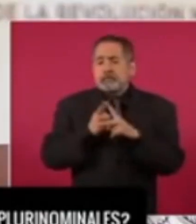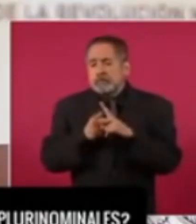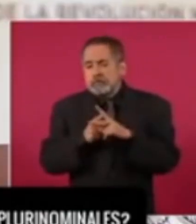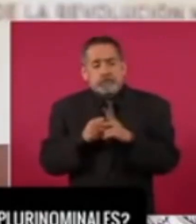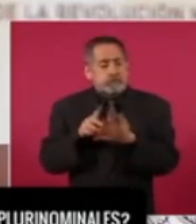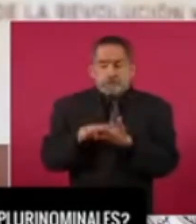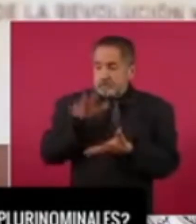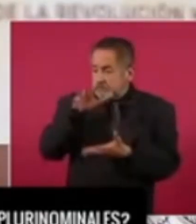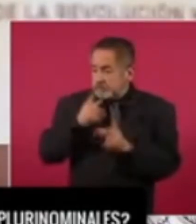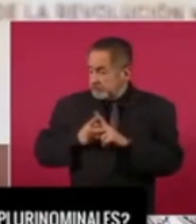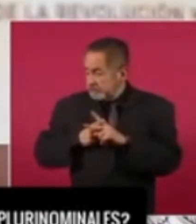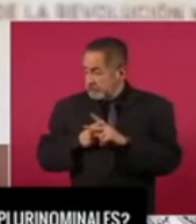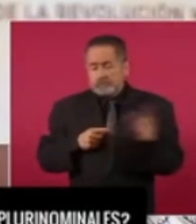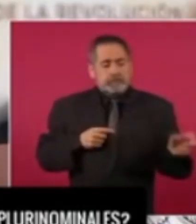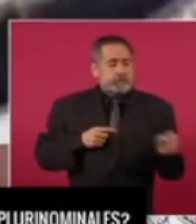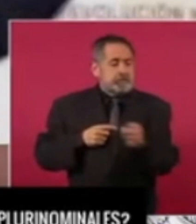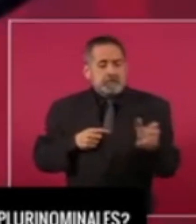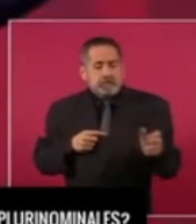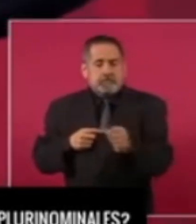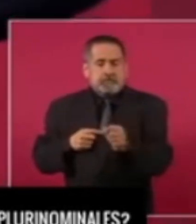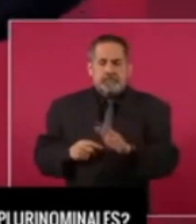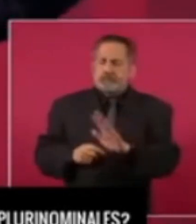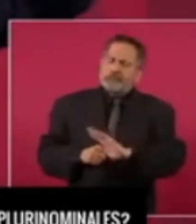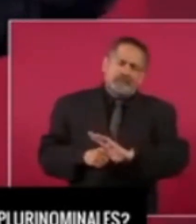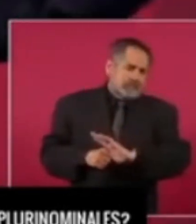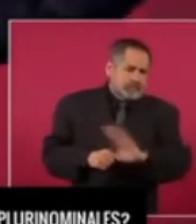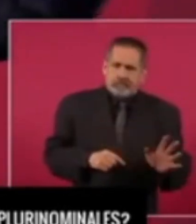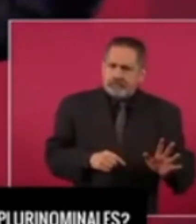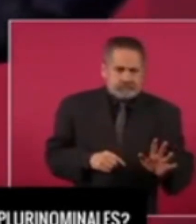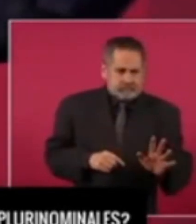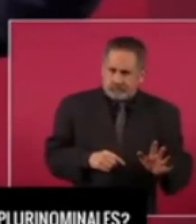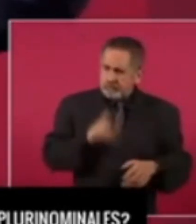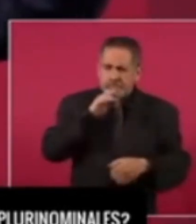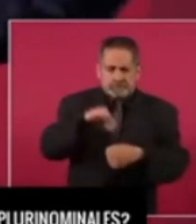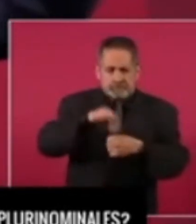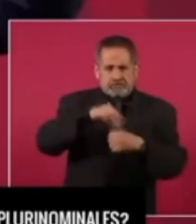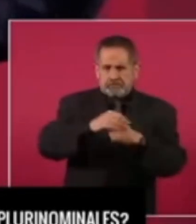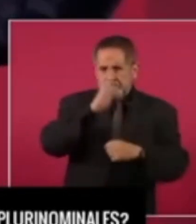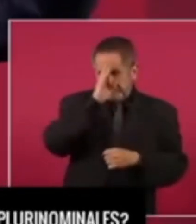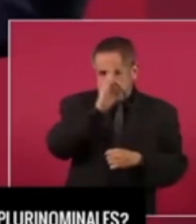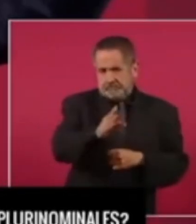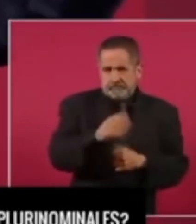plurinominales, que son siempre los